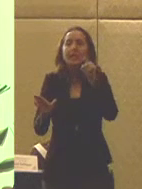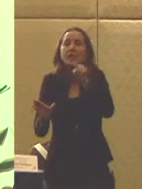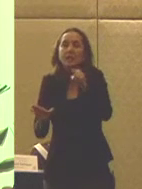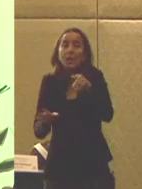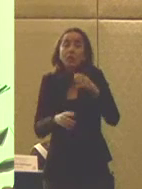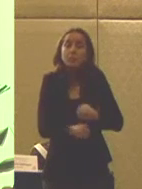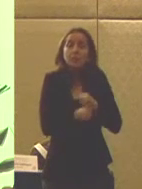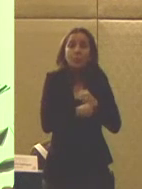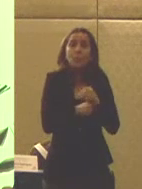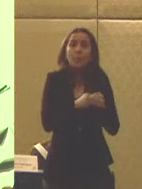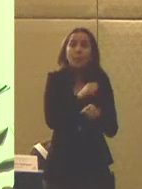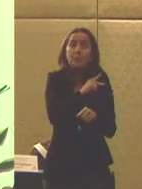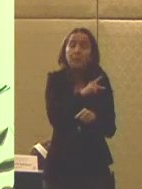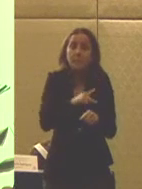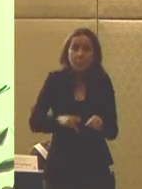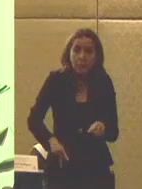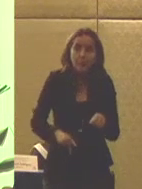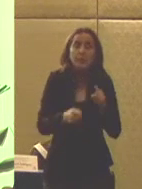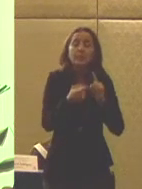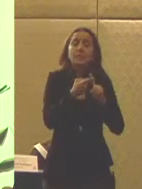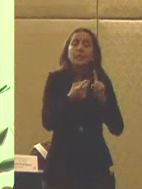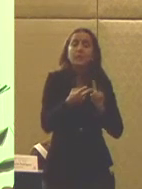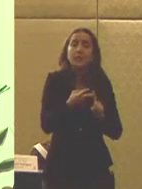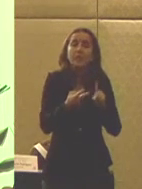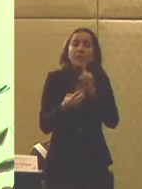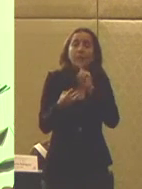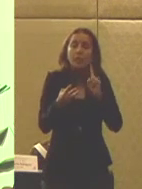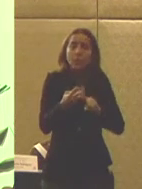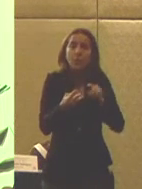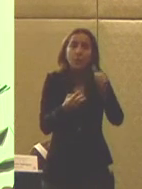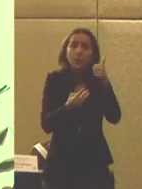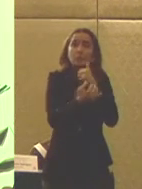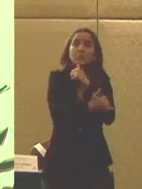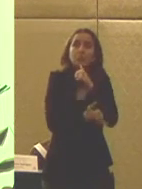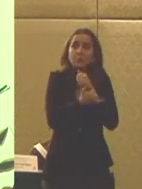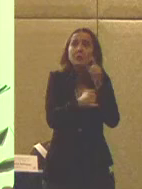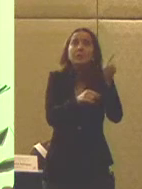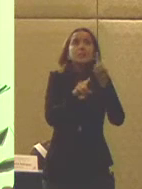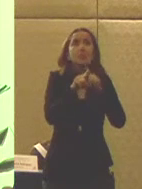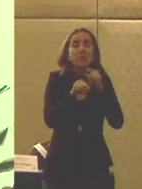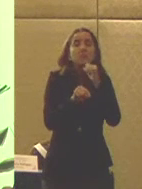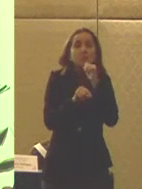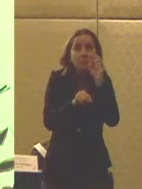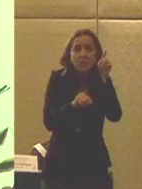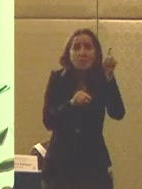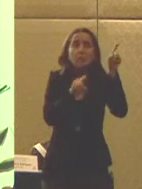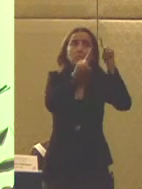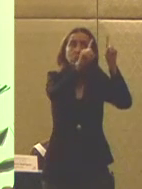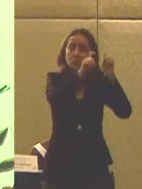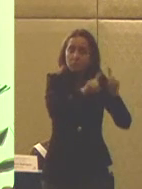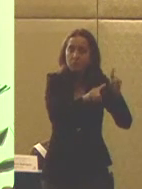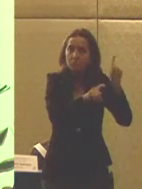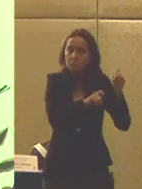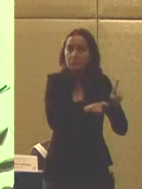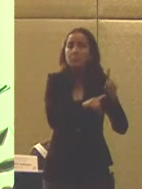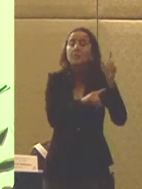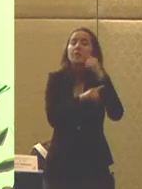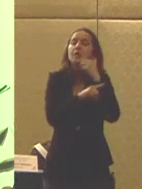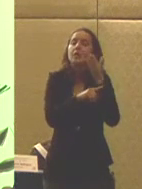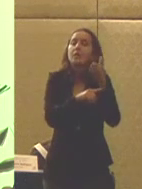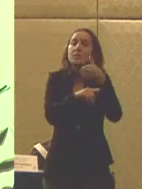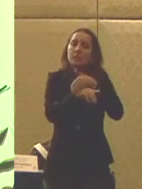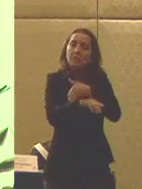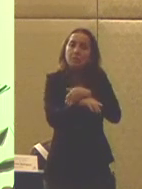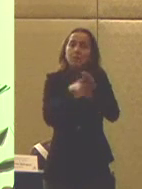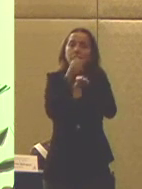privados, bonos catastróficos y algunos países que todavía no han desarrollado efectivamente ninguno. Las principales